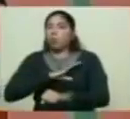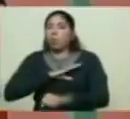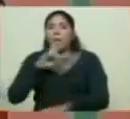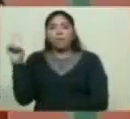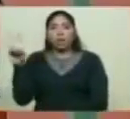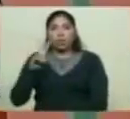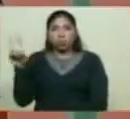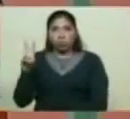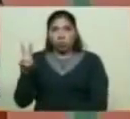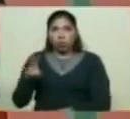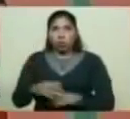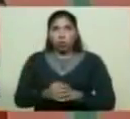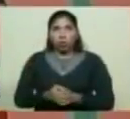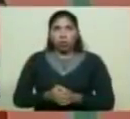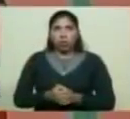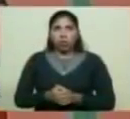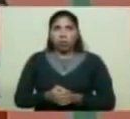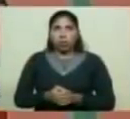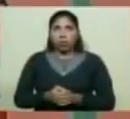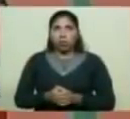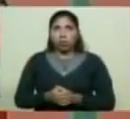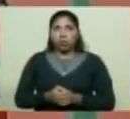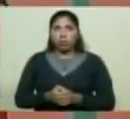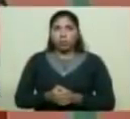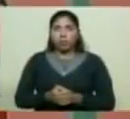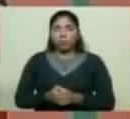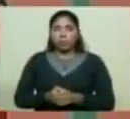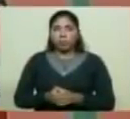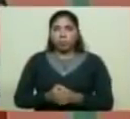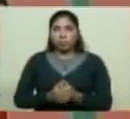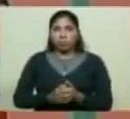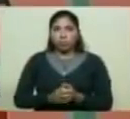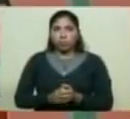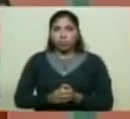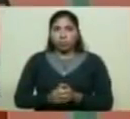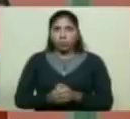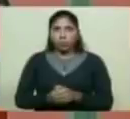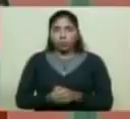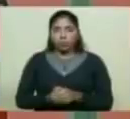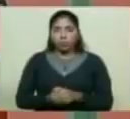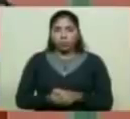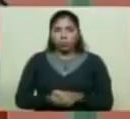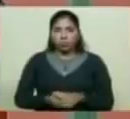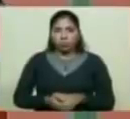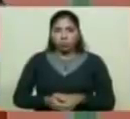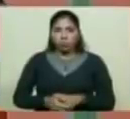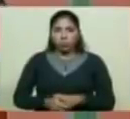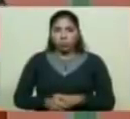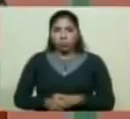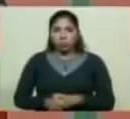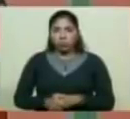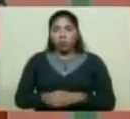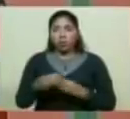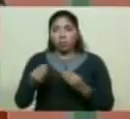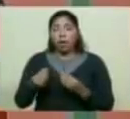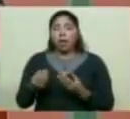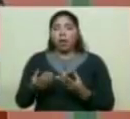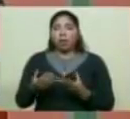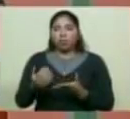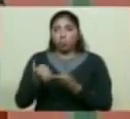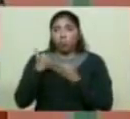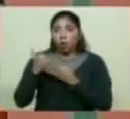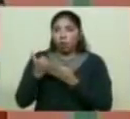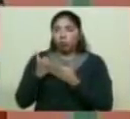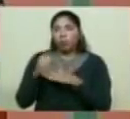para la guerra estamos en plena guerra en pleno proceso de aprovecharnos de fortalecer la logística del ejército patriota